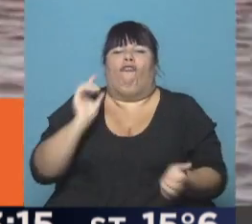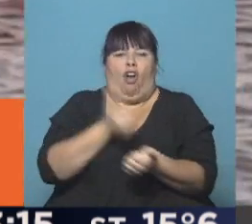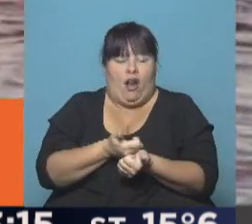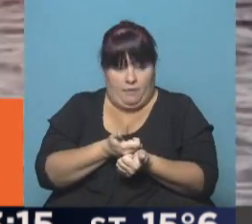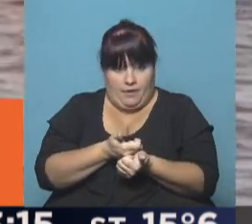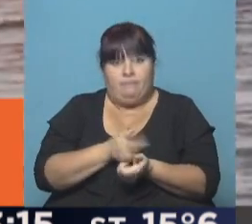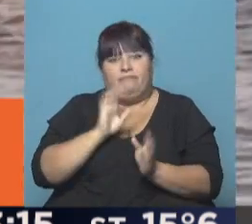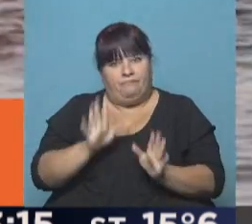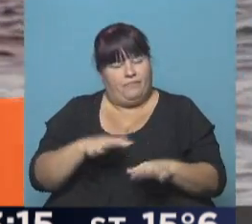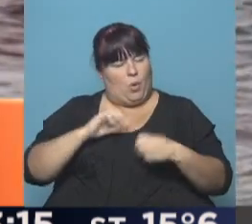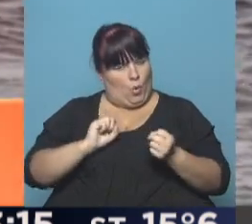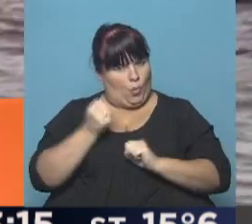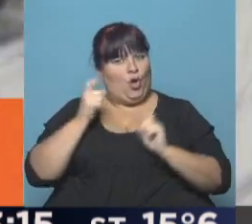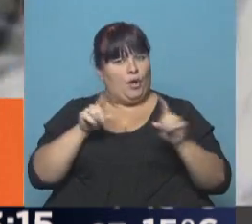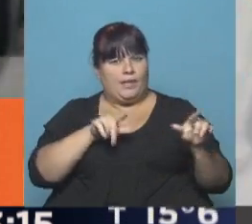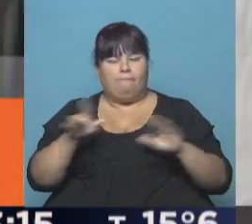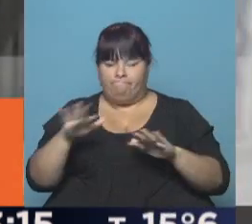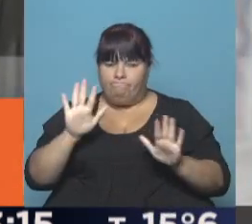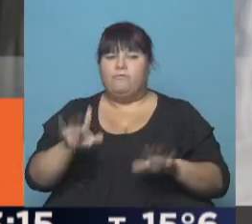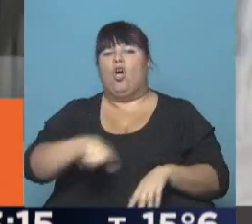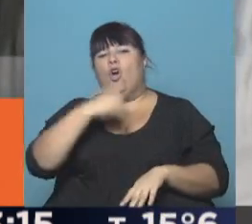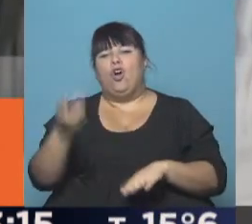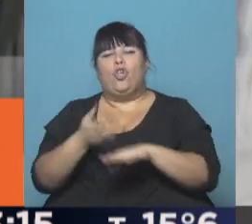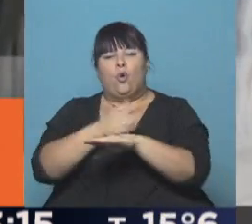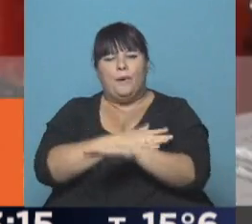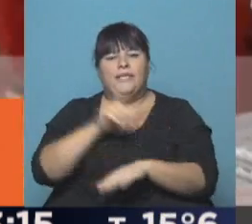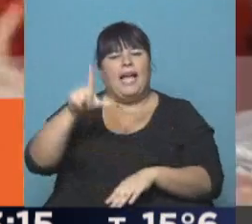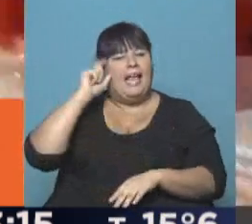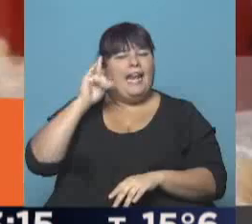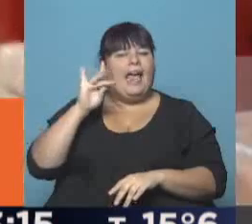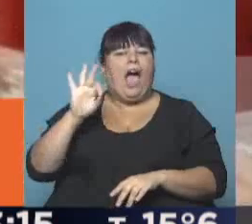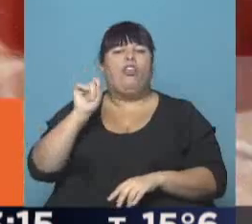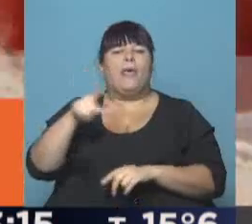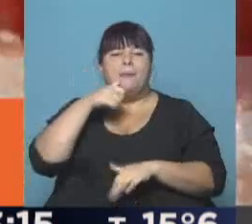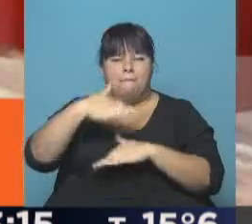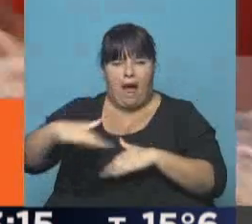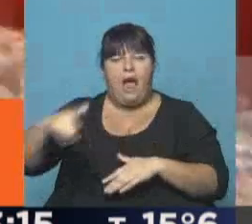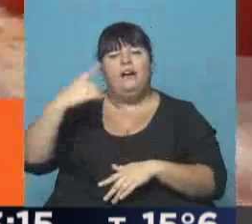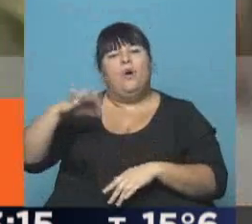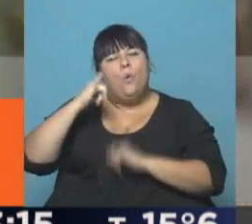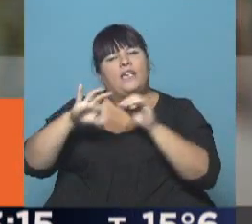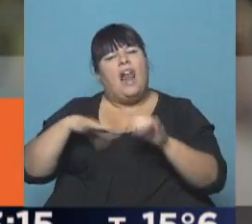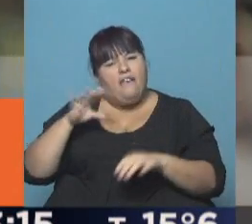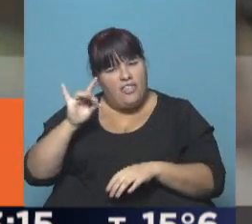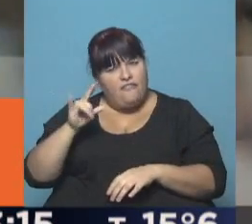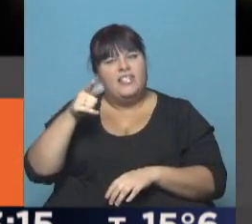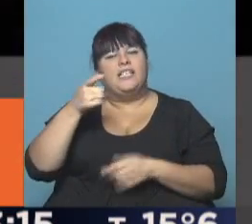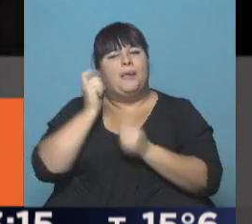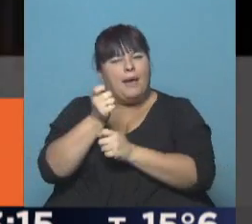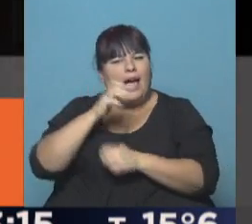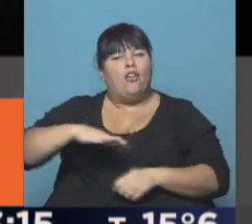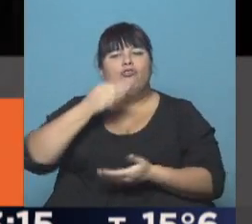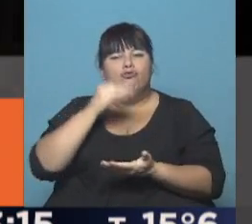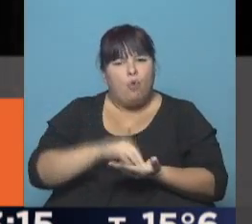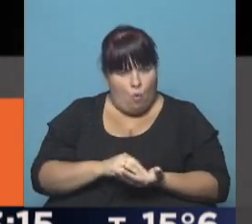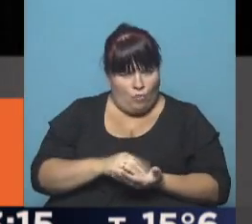instructivo e indignante en partes iguales otro documental legado del mar que recrea la dura vida de los pescadores de puerto rawson provincia del